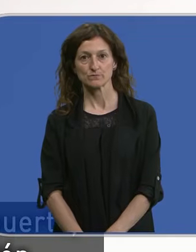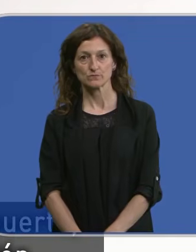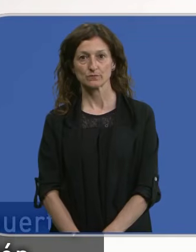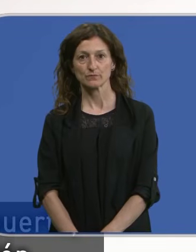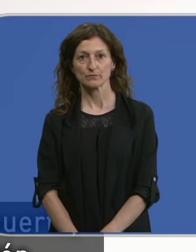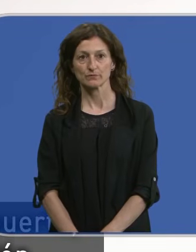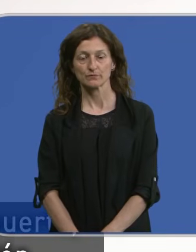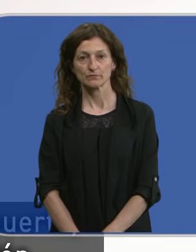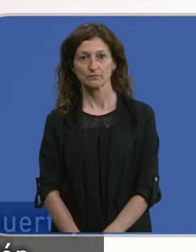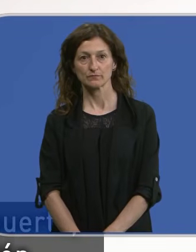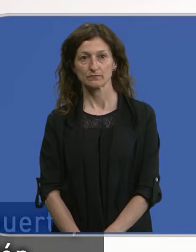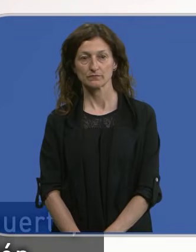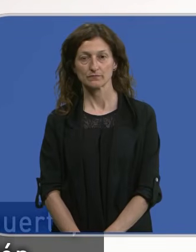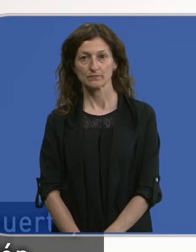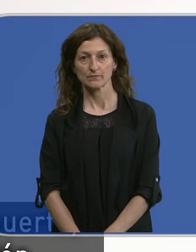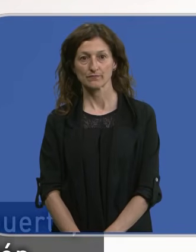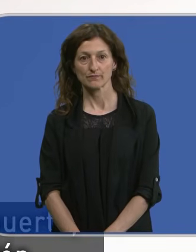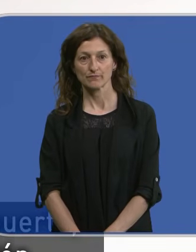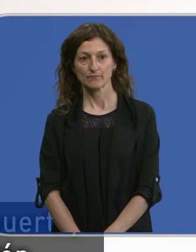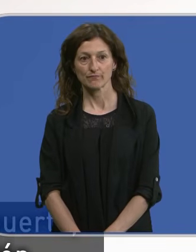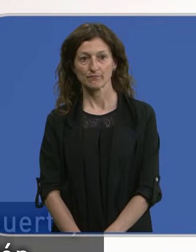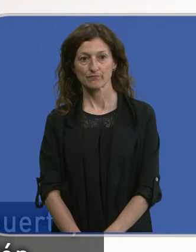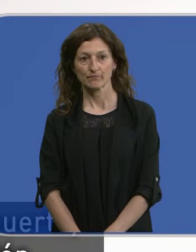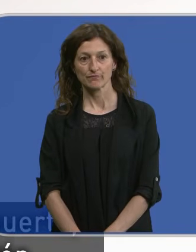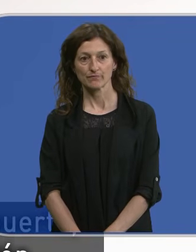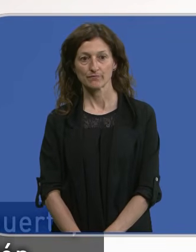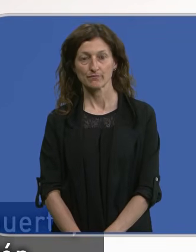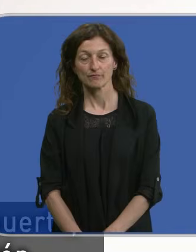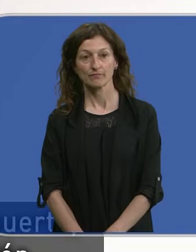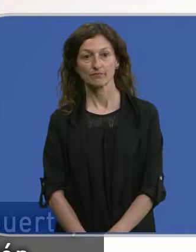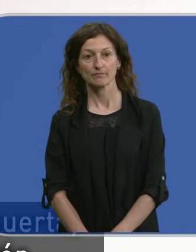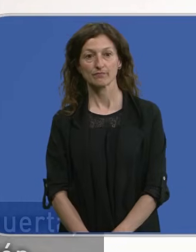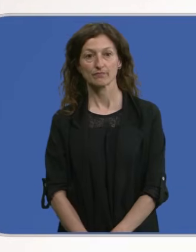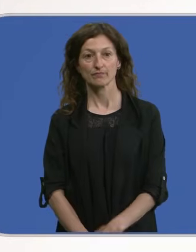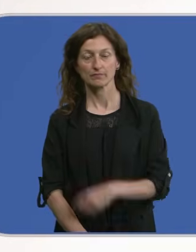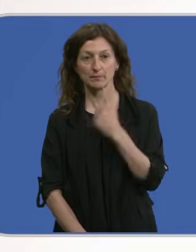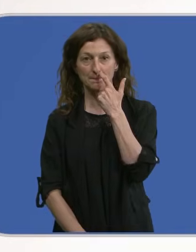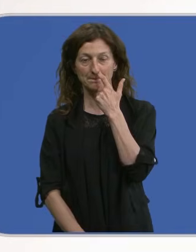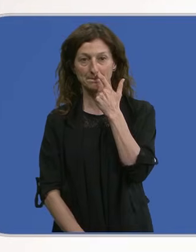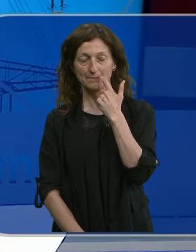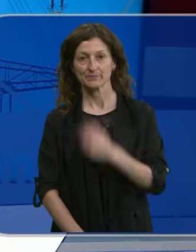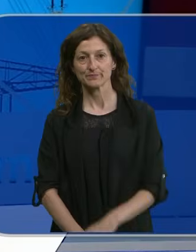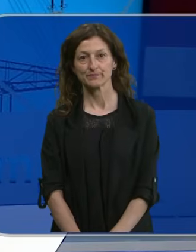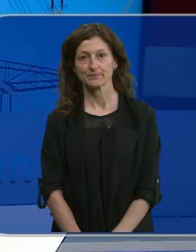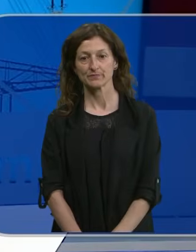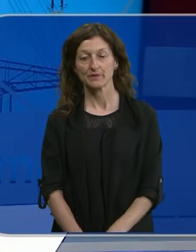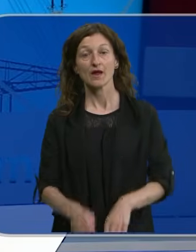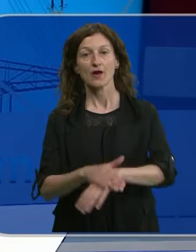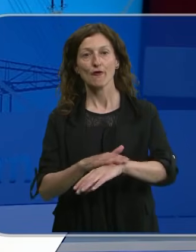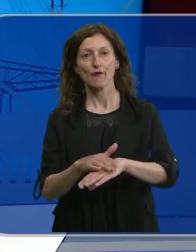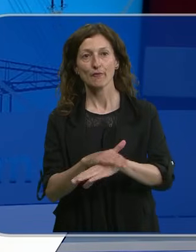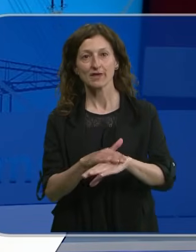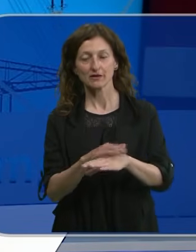another door, a black one. In Spain, the door is green, sorry. El